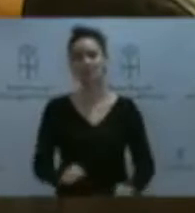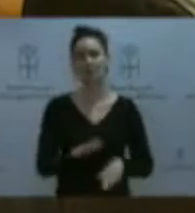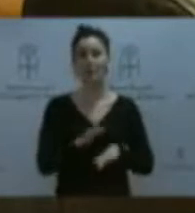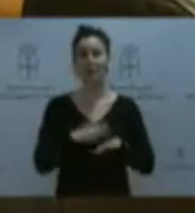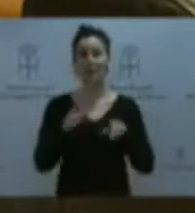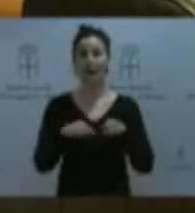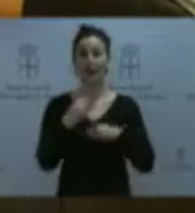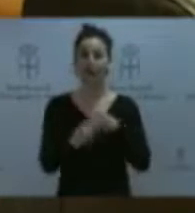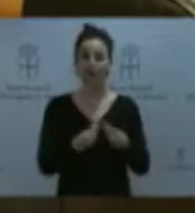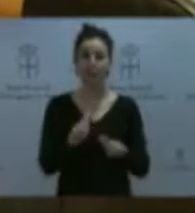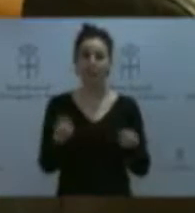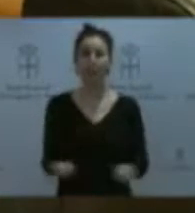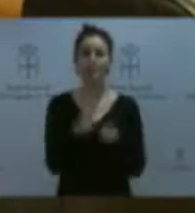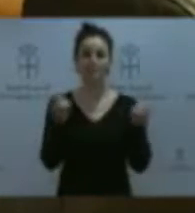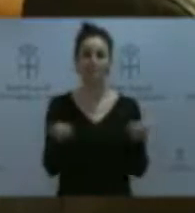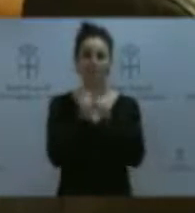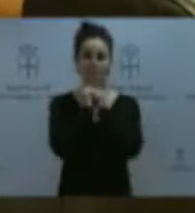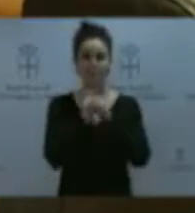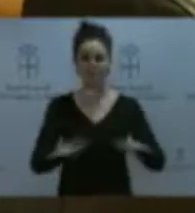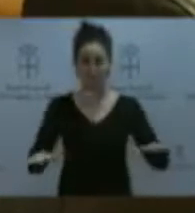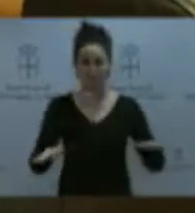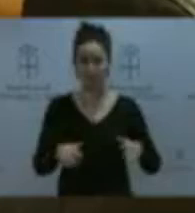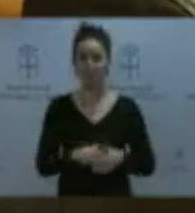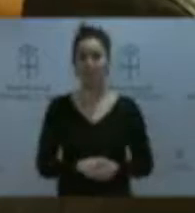que hay que fortalecer